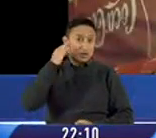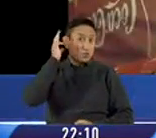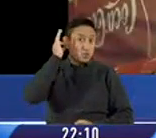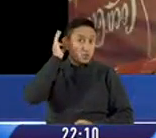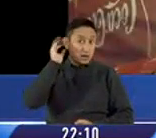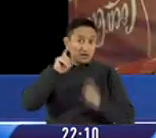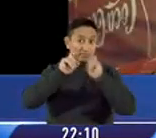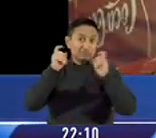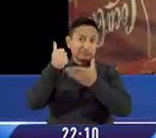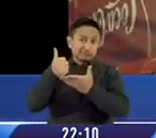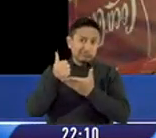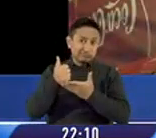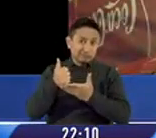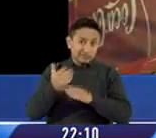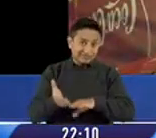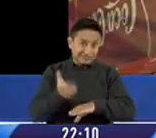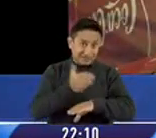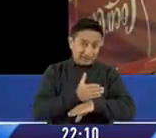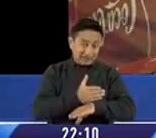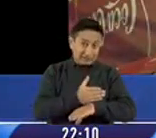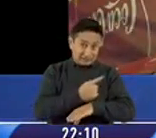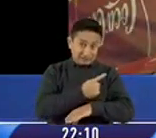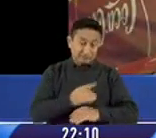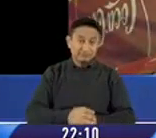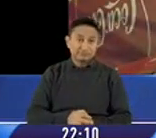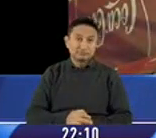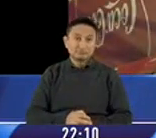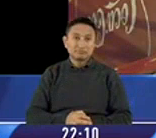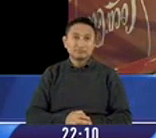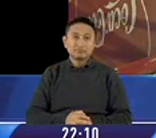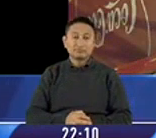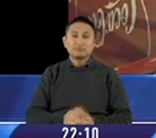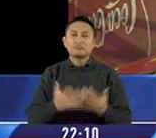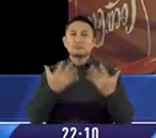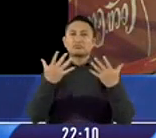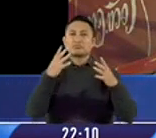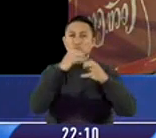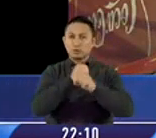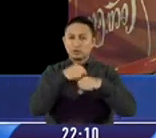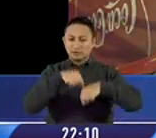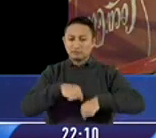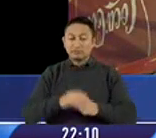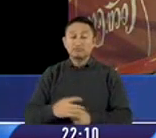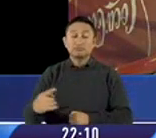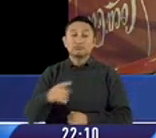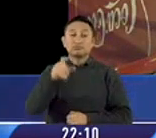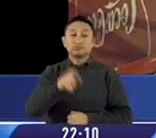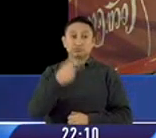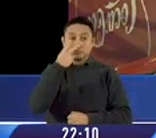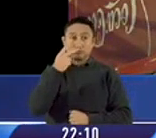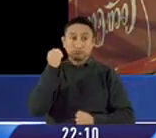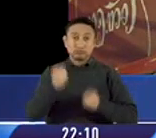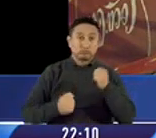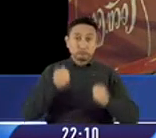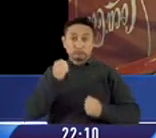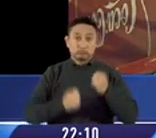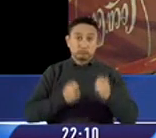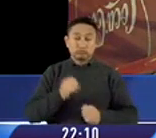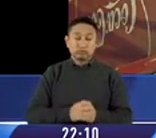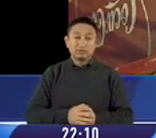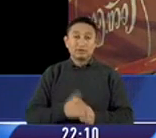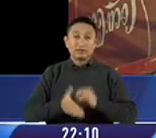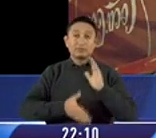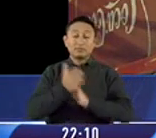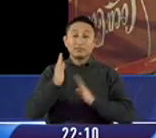lo que sucedió segundos antes. Pasaban unos minutos de las 10 de la noche cuando los deportistas que observa avanzar caminaban hacia